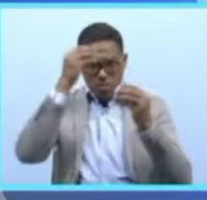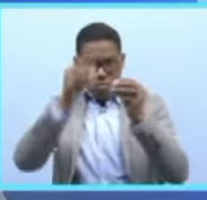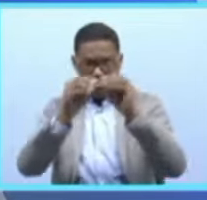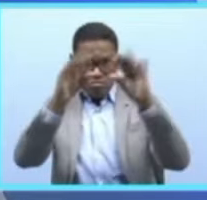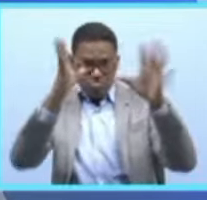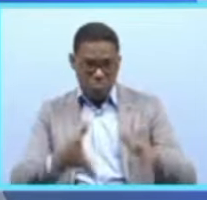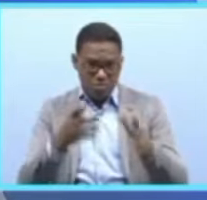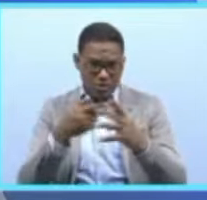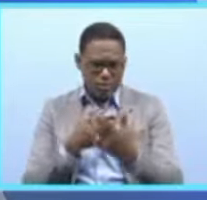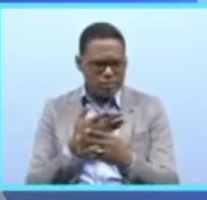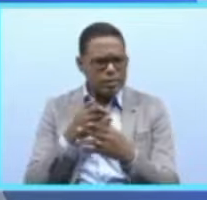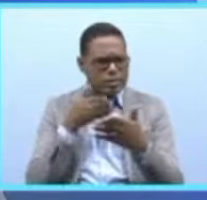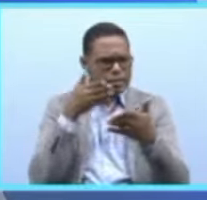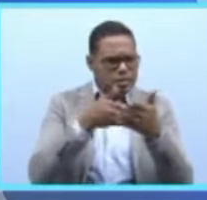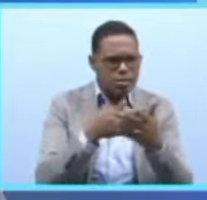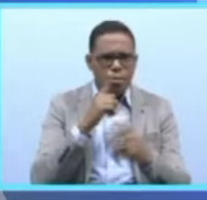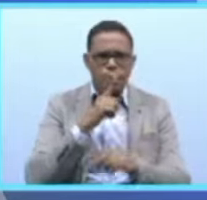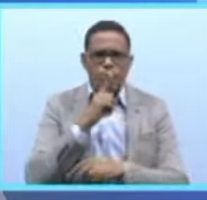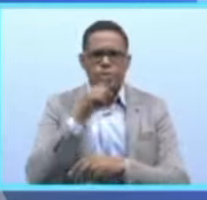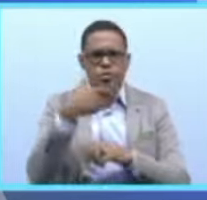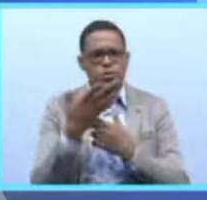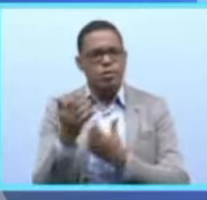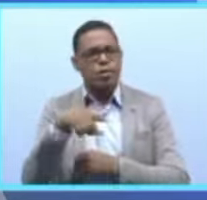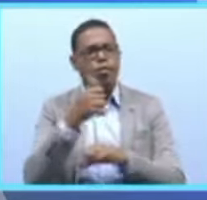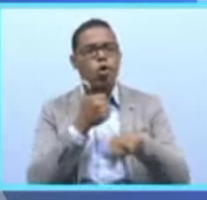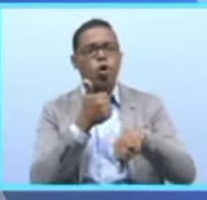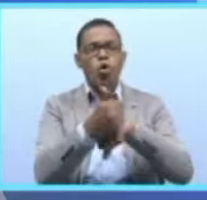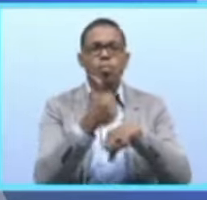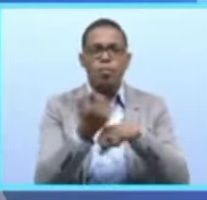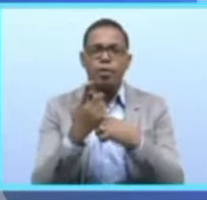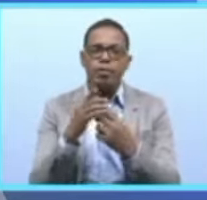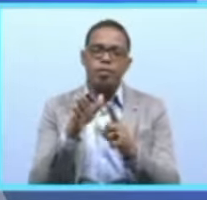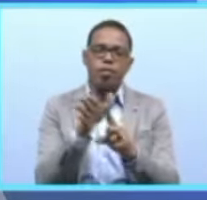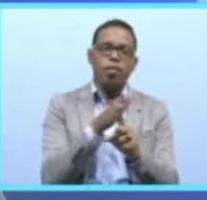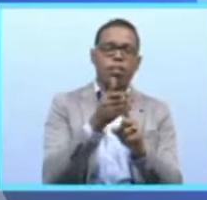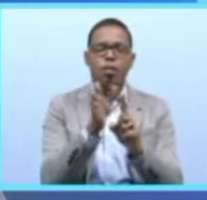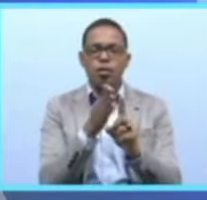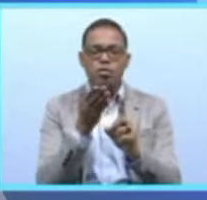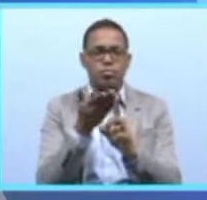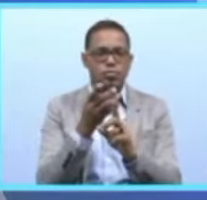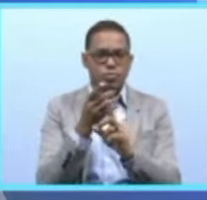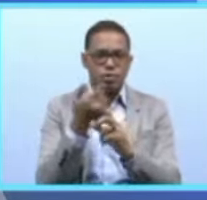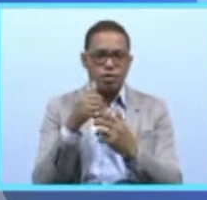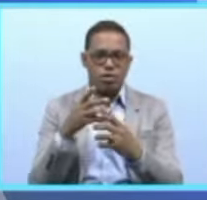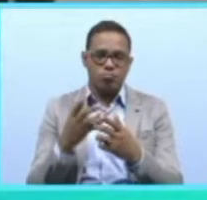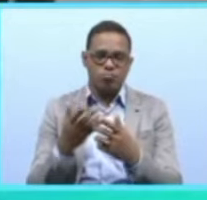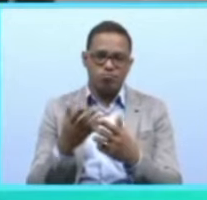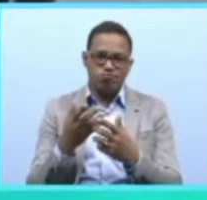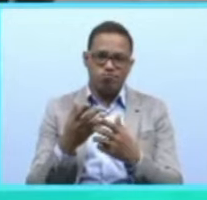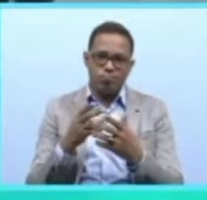agresión sexual. Riquelvis Tiburcio nos cuenta qué hizo este docente.